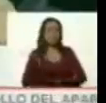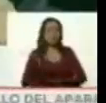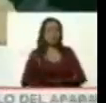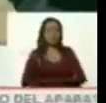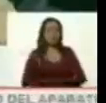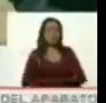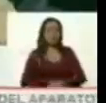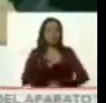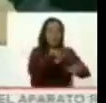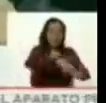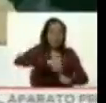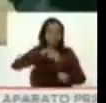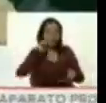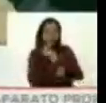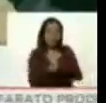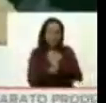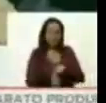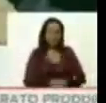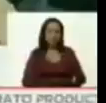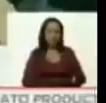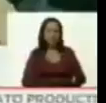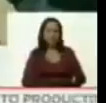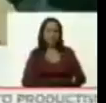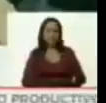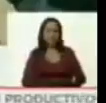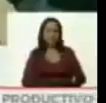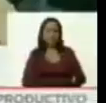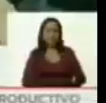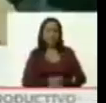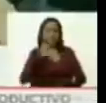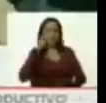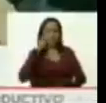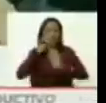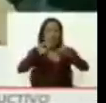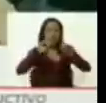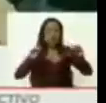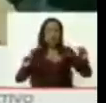asociación para delinquir, soborno y